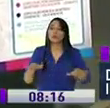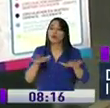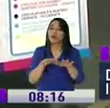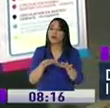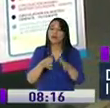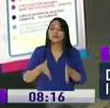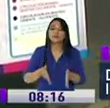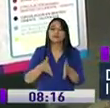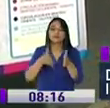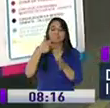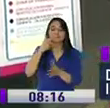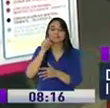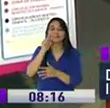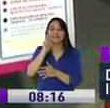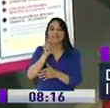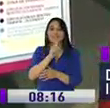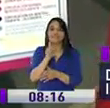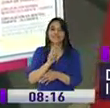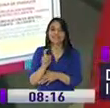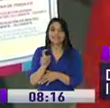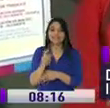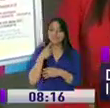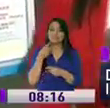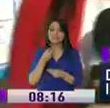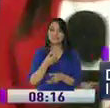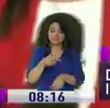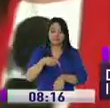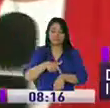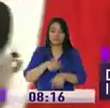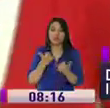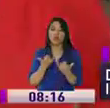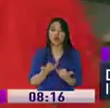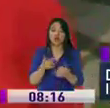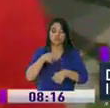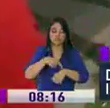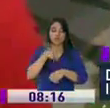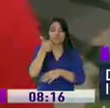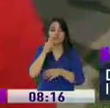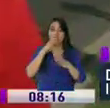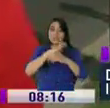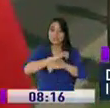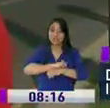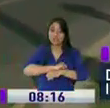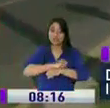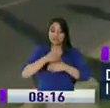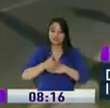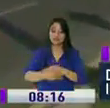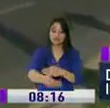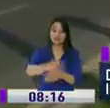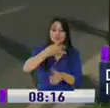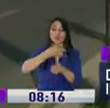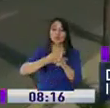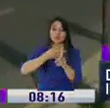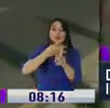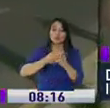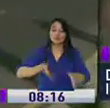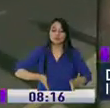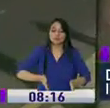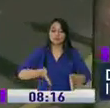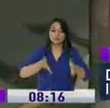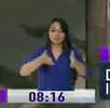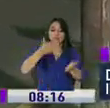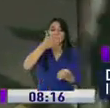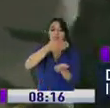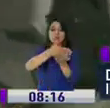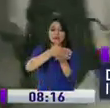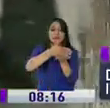avenida Rodrigo de Chávez para informarles que desde el día de hoy, a partir de las 10 de la noche, durante 4 meses se va a realizar un cierre parcial aquí